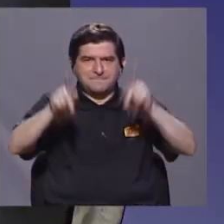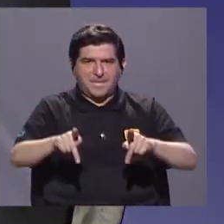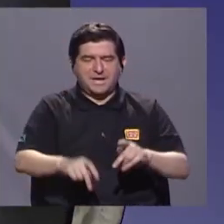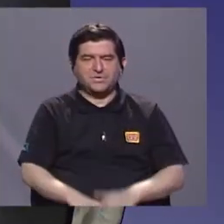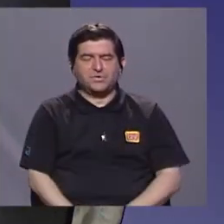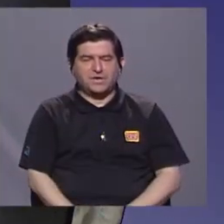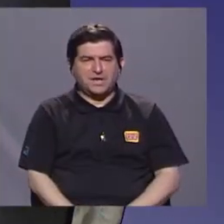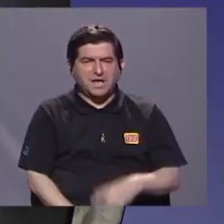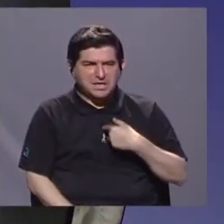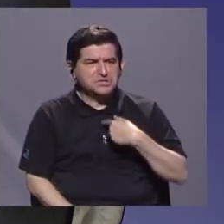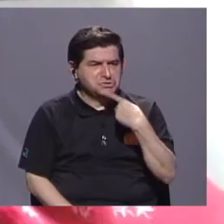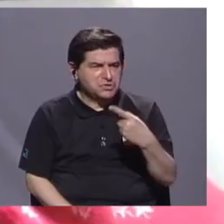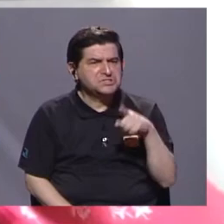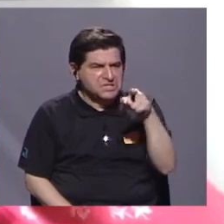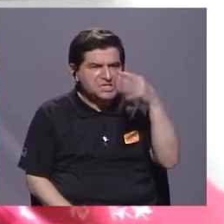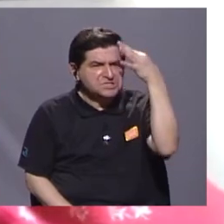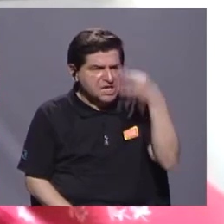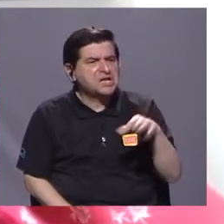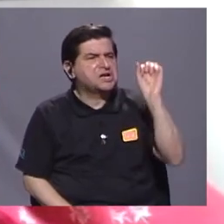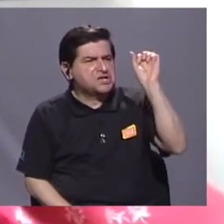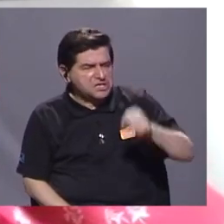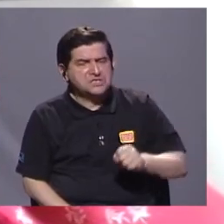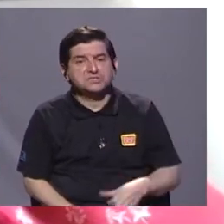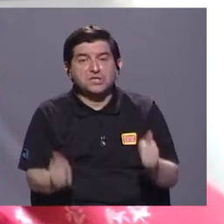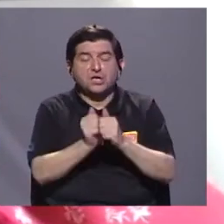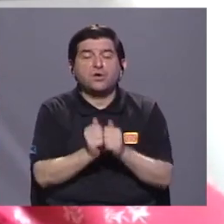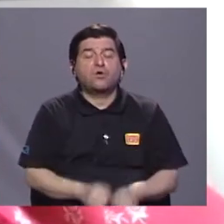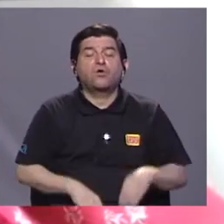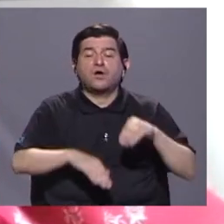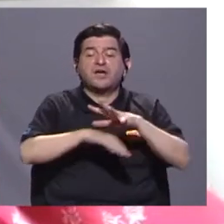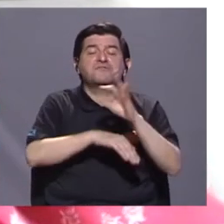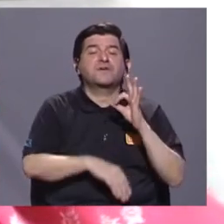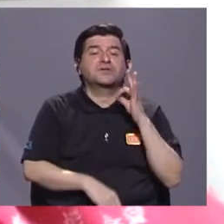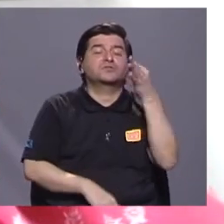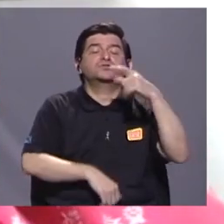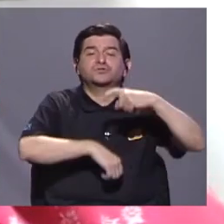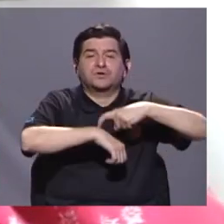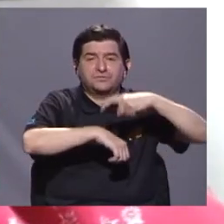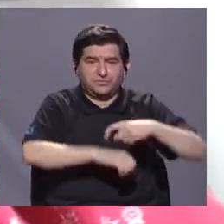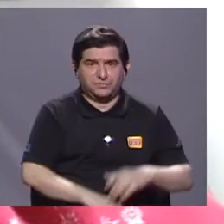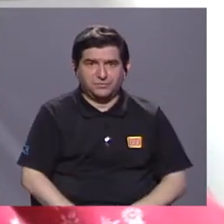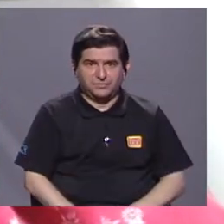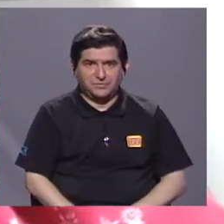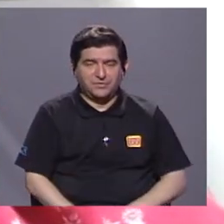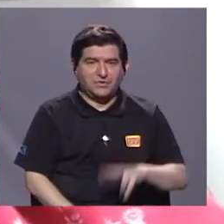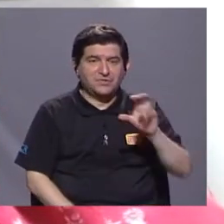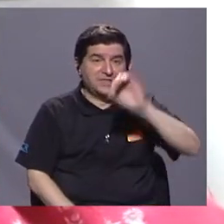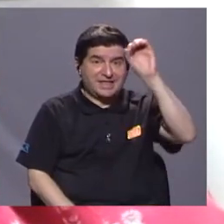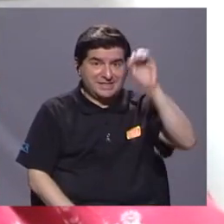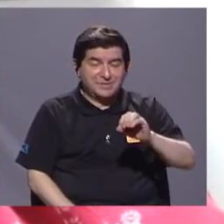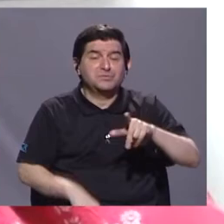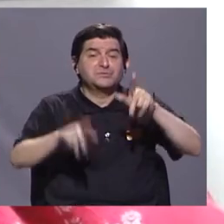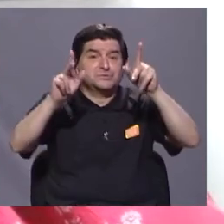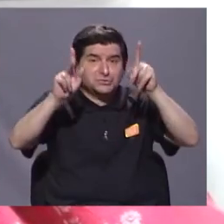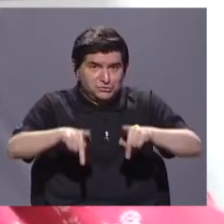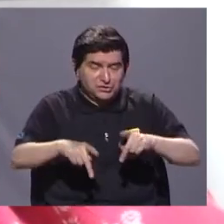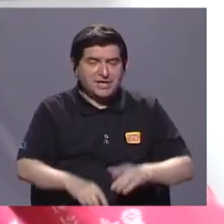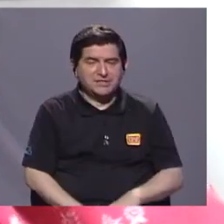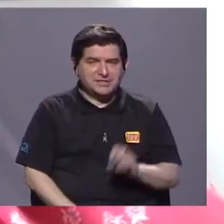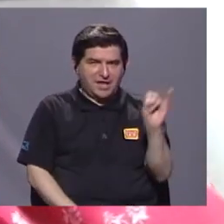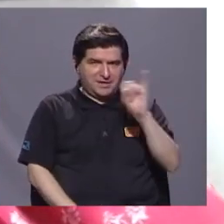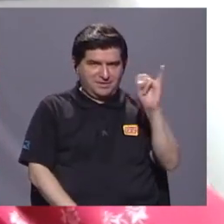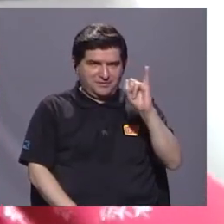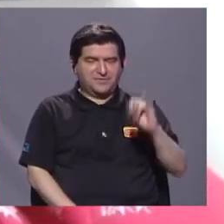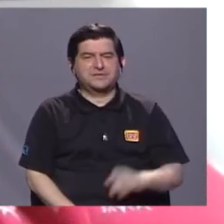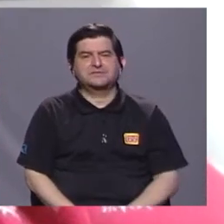he convencido sobre todo con las secuelas a largo plazo de este virus sabemos que el 30 por ciento de las personas que se infectan